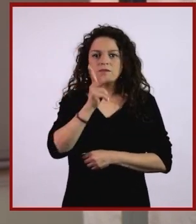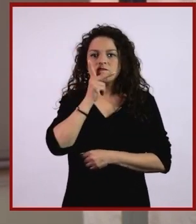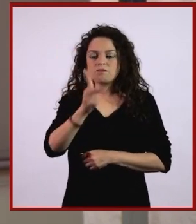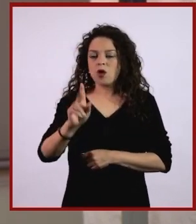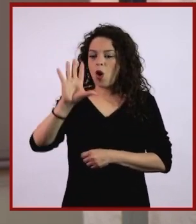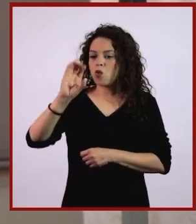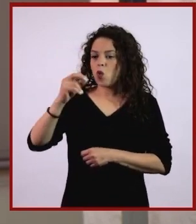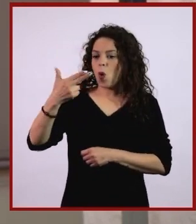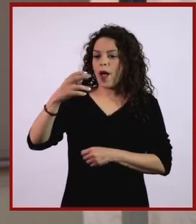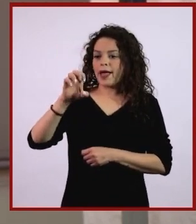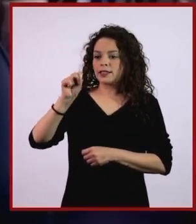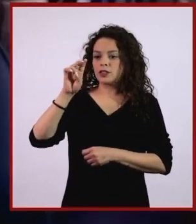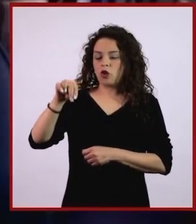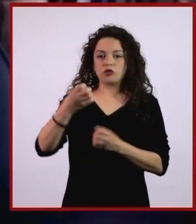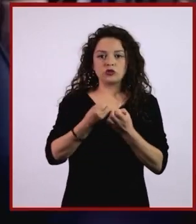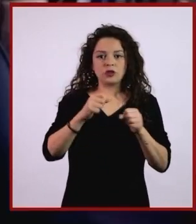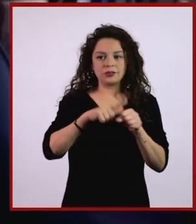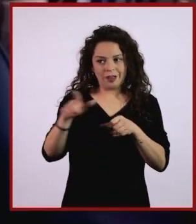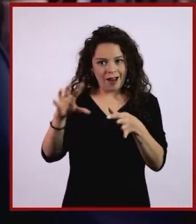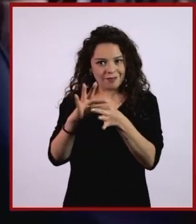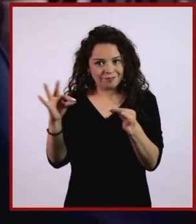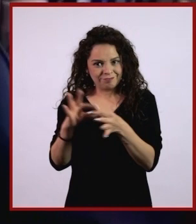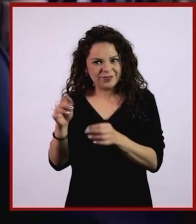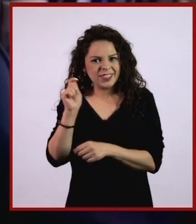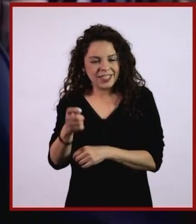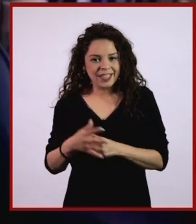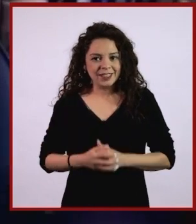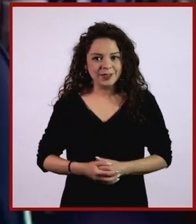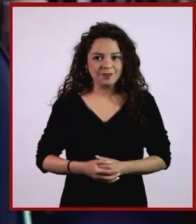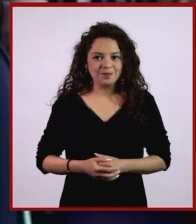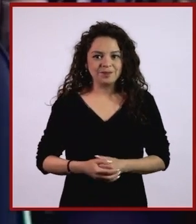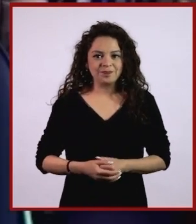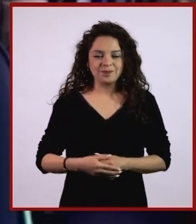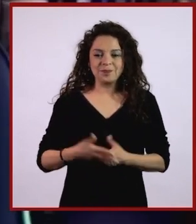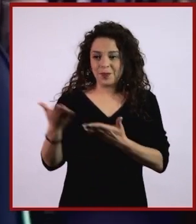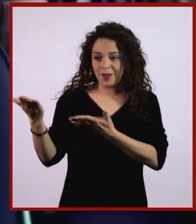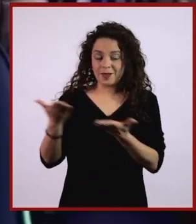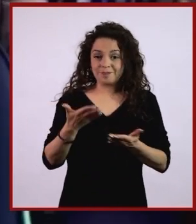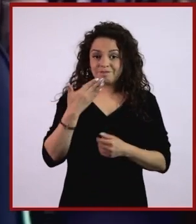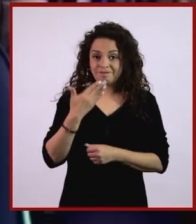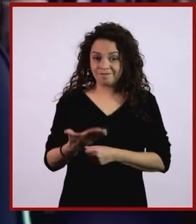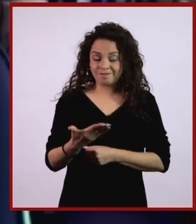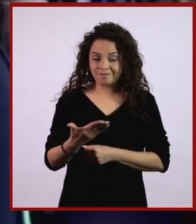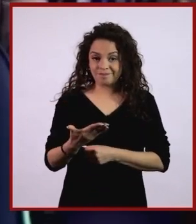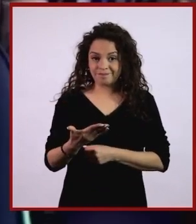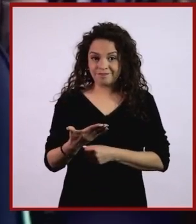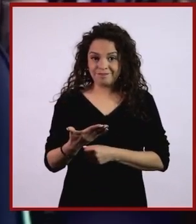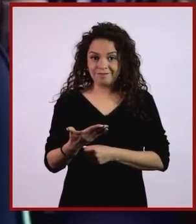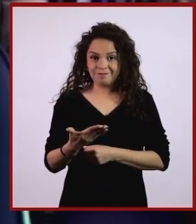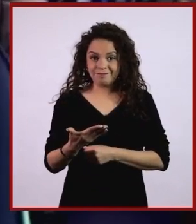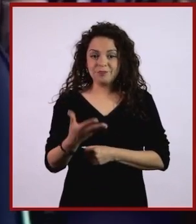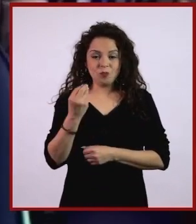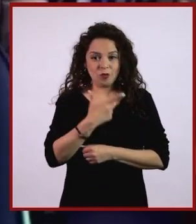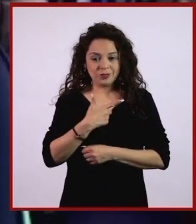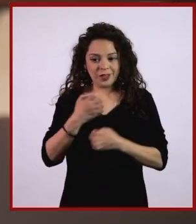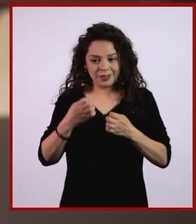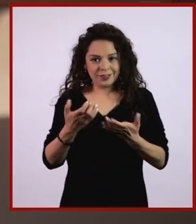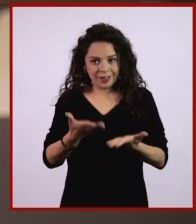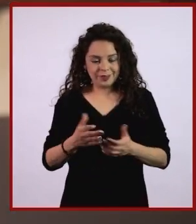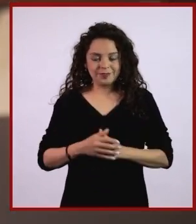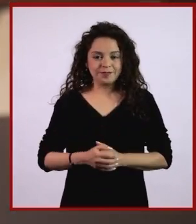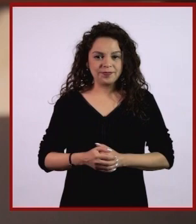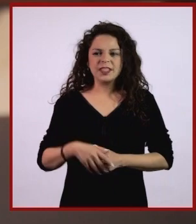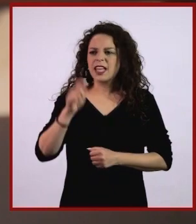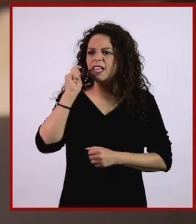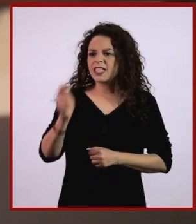cohesión social. Federico, bienvenido. Muchas gracias por estar con nosotros. Es un gusto estar aquí. Buenas tardes. Muchas gracias. Buenas tardes.